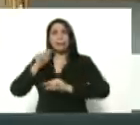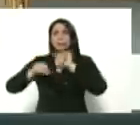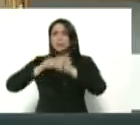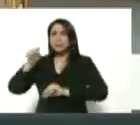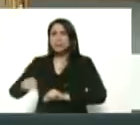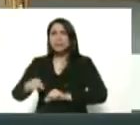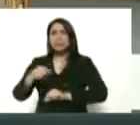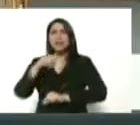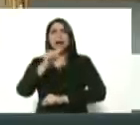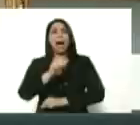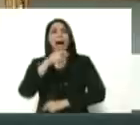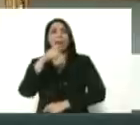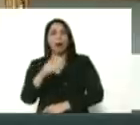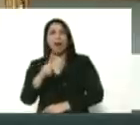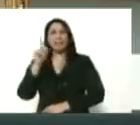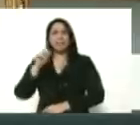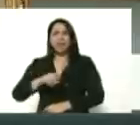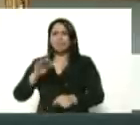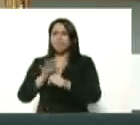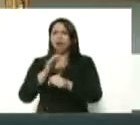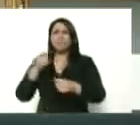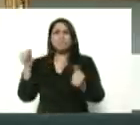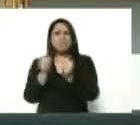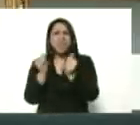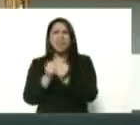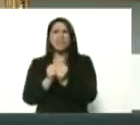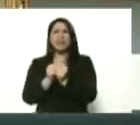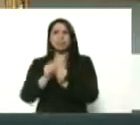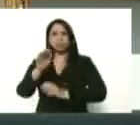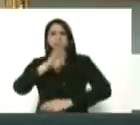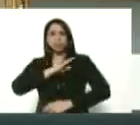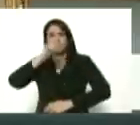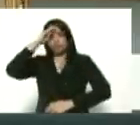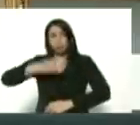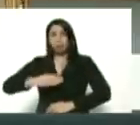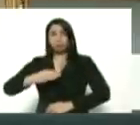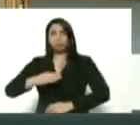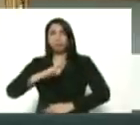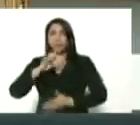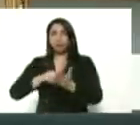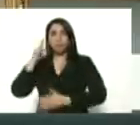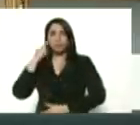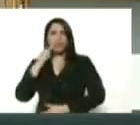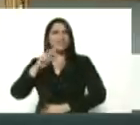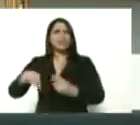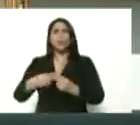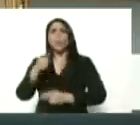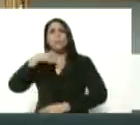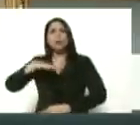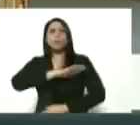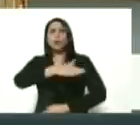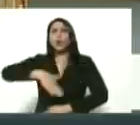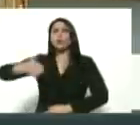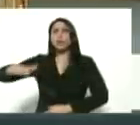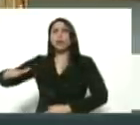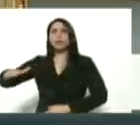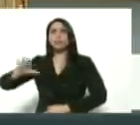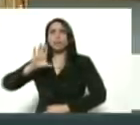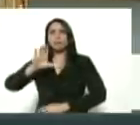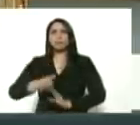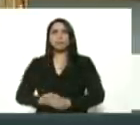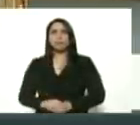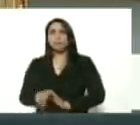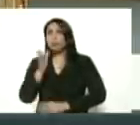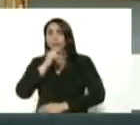AK, con chopo, con piedras por parte de la Milicia Nacional Bolivariana en ningún pueblo costero del país. No